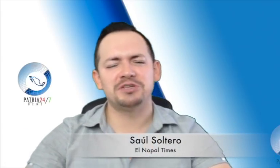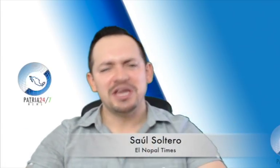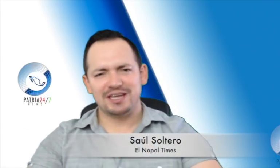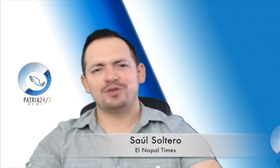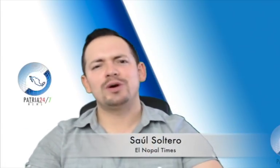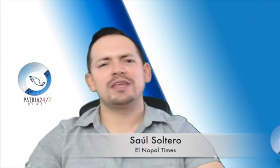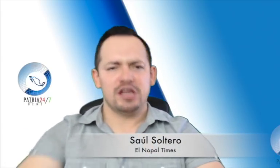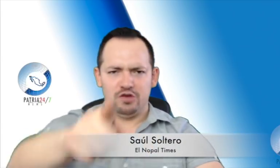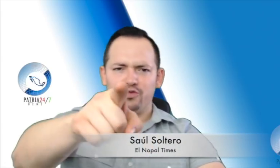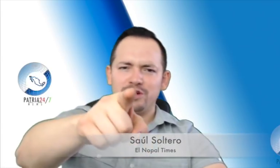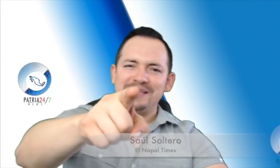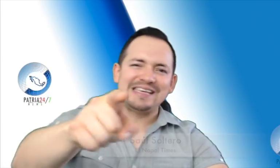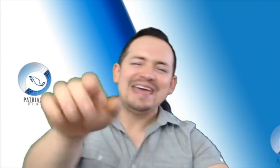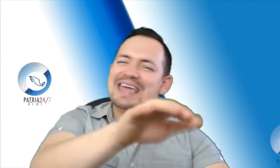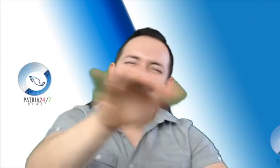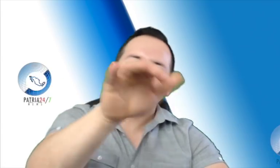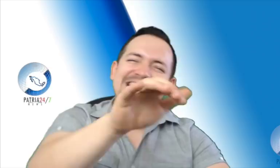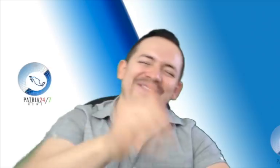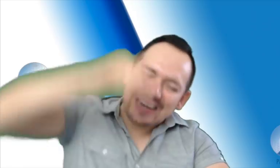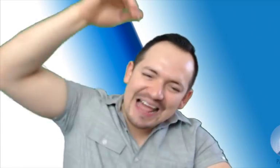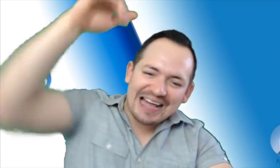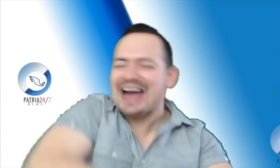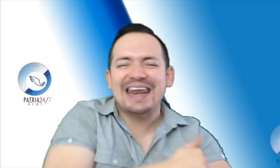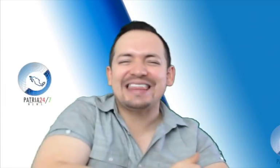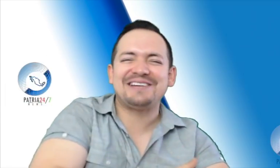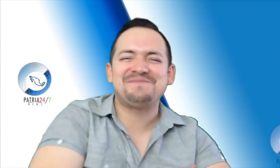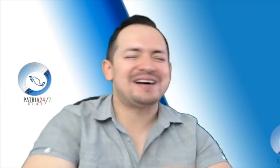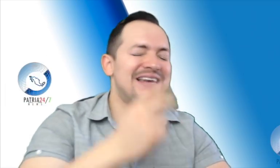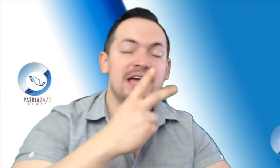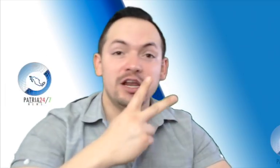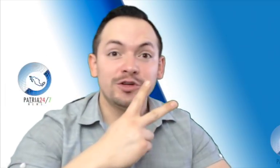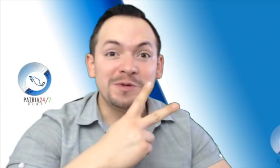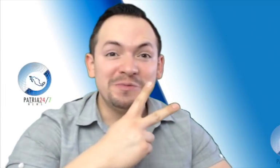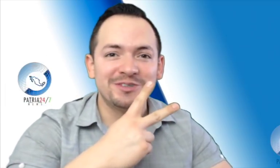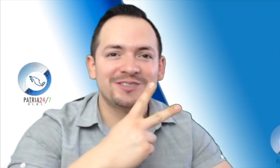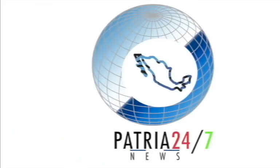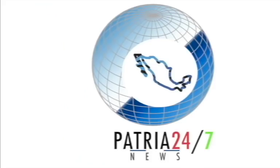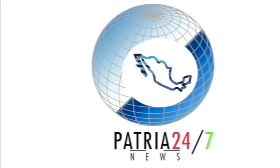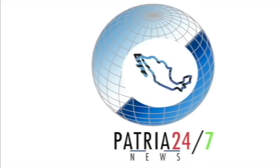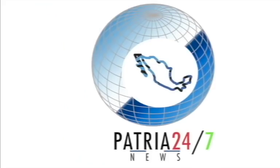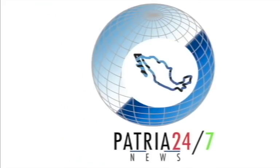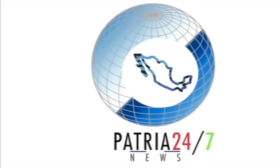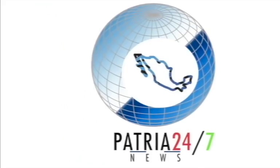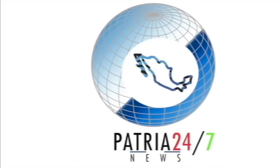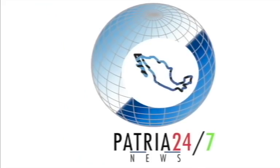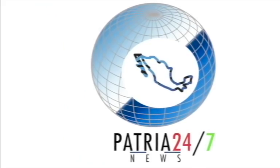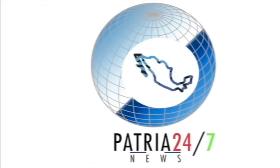Nopal Times. Y recuerden, infórmense y no se dejen ver la cara de Nopal. ¡Nos vemos!